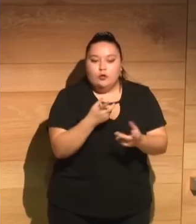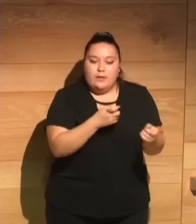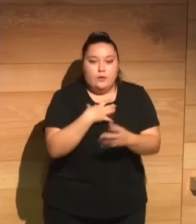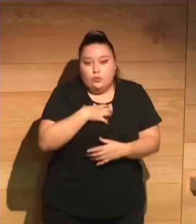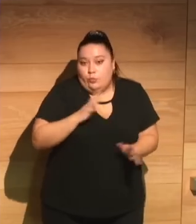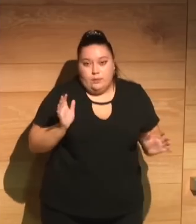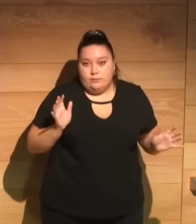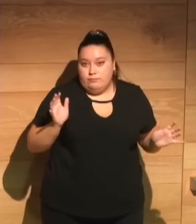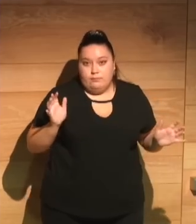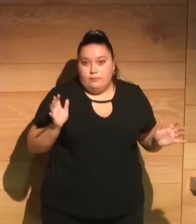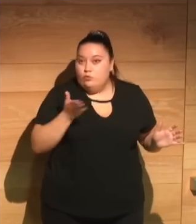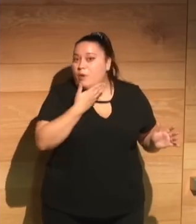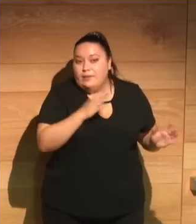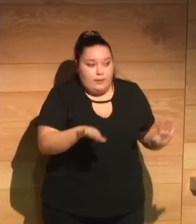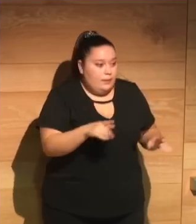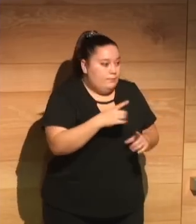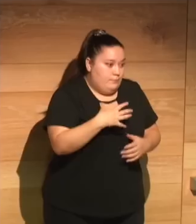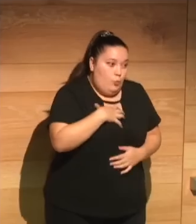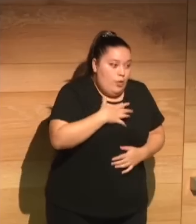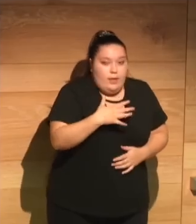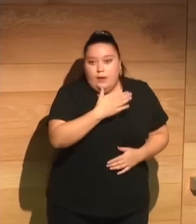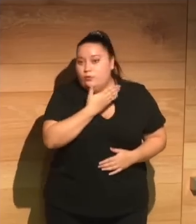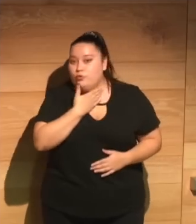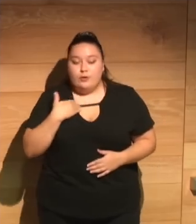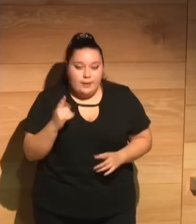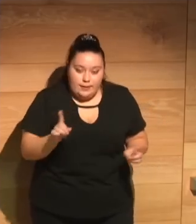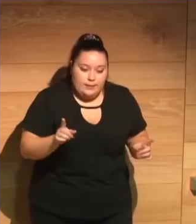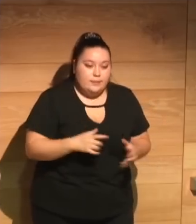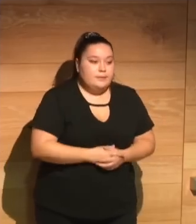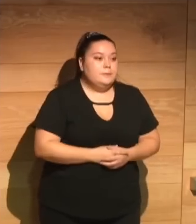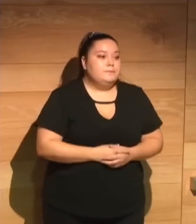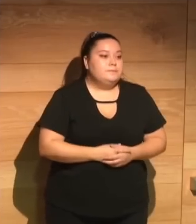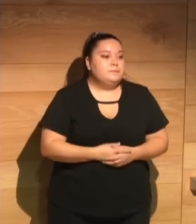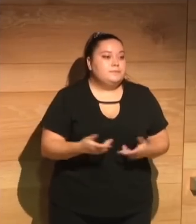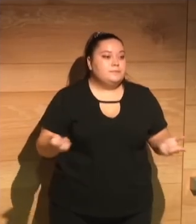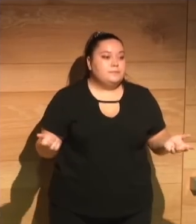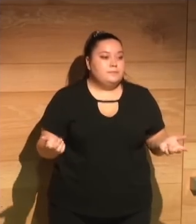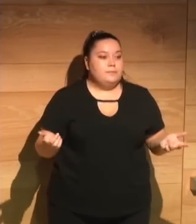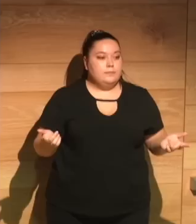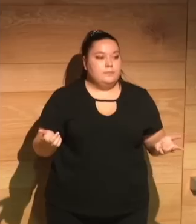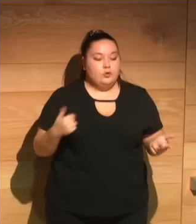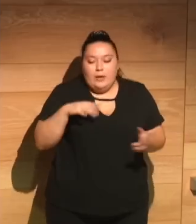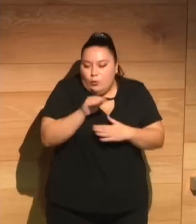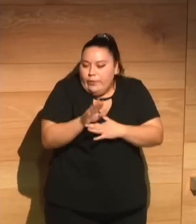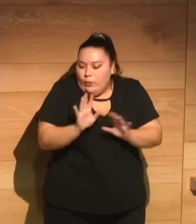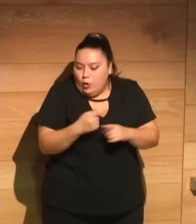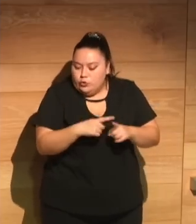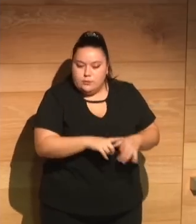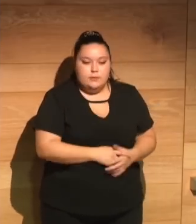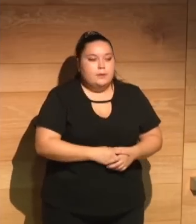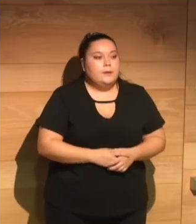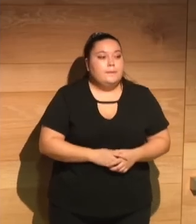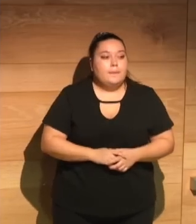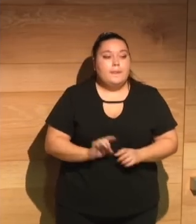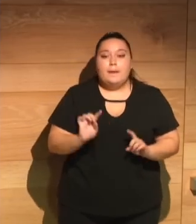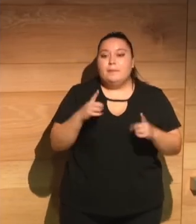no quiere. No puede, no apetece. Ni puede ni quiere. Mira, tú vete a cazar, que yo me quedo aquí, tranquila. Yo me quedo aquí cuidando la cueva. Las primeras invenciones, lo primero que